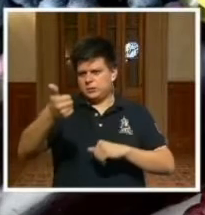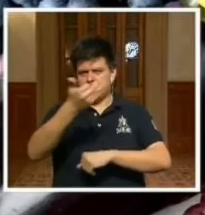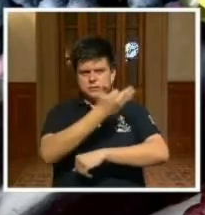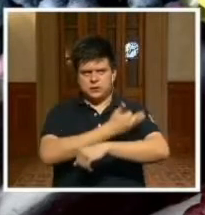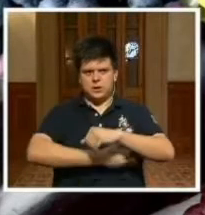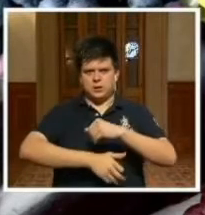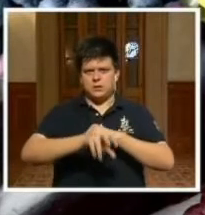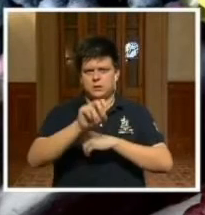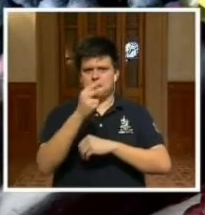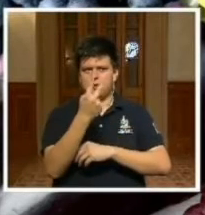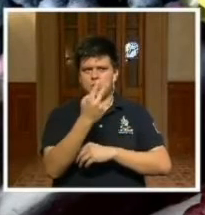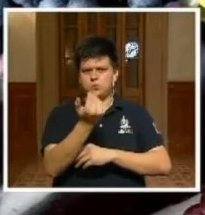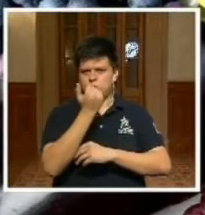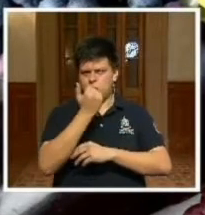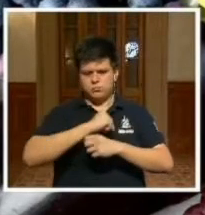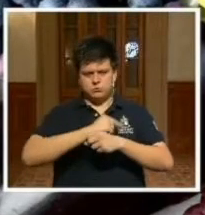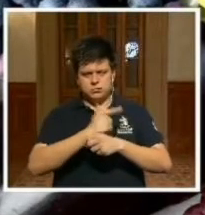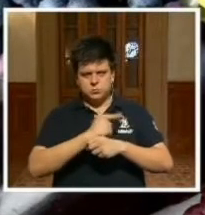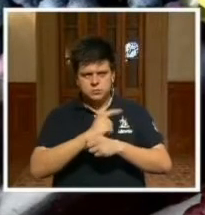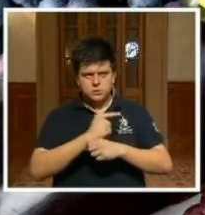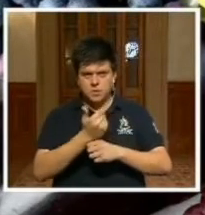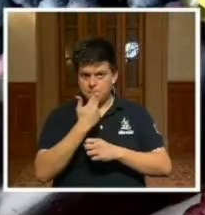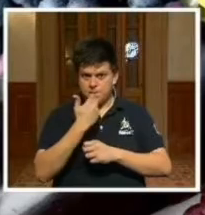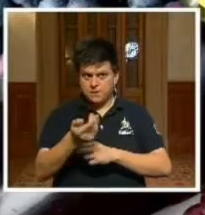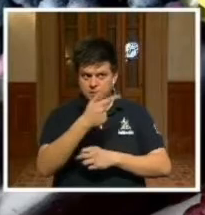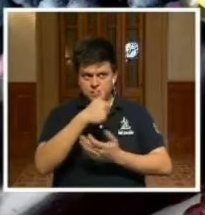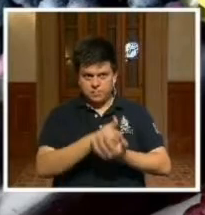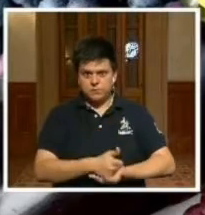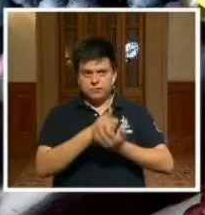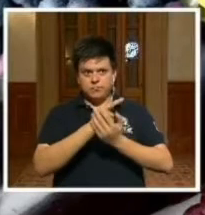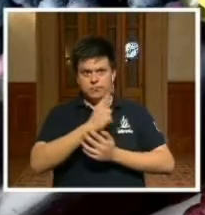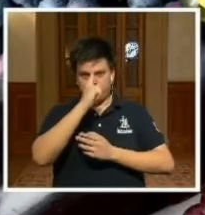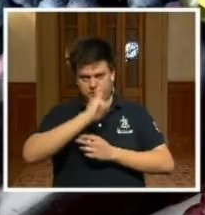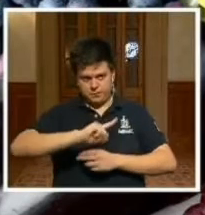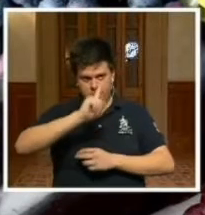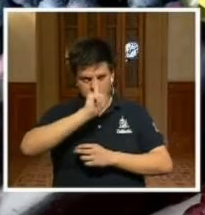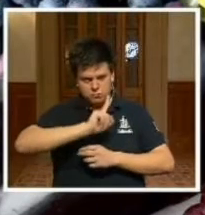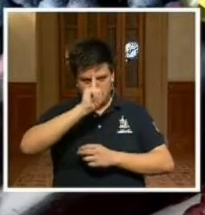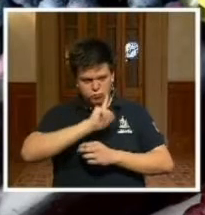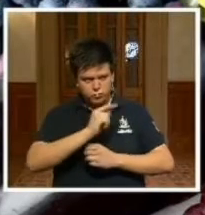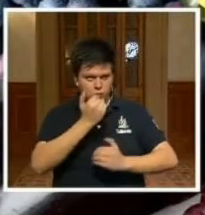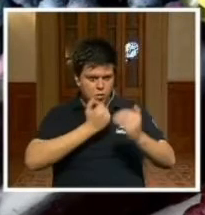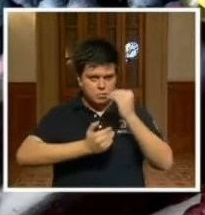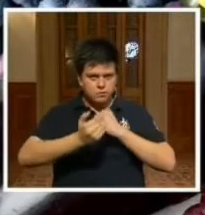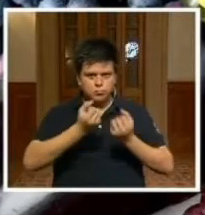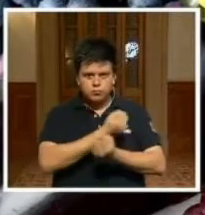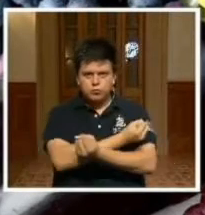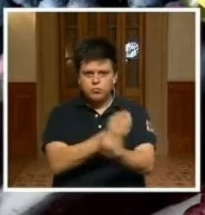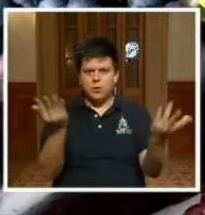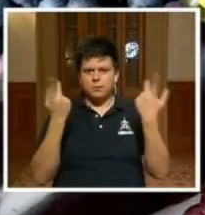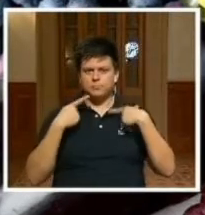las 32 nutriólogas que van a estar ayudándonos en asesoría nutricional